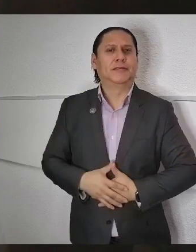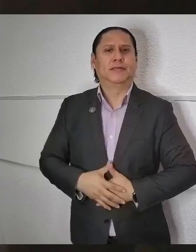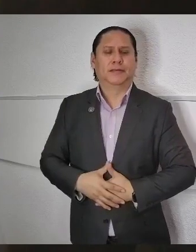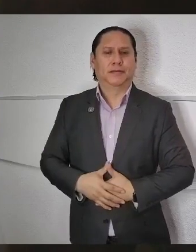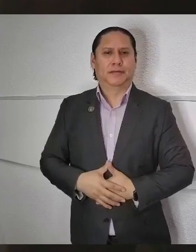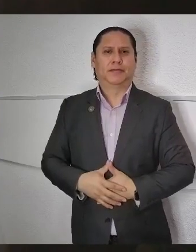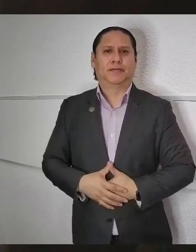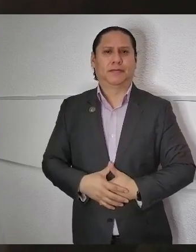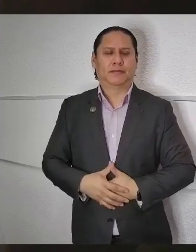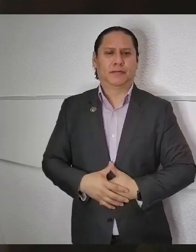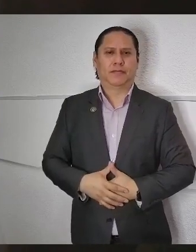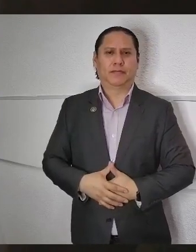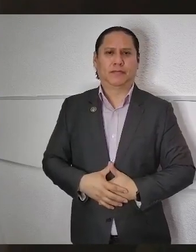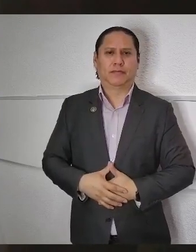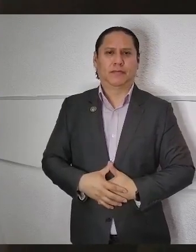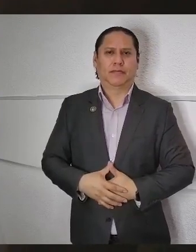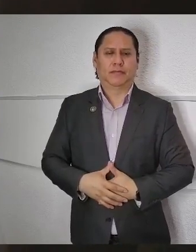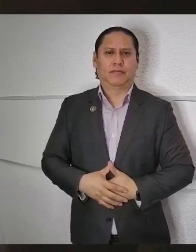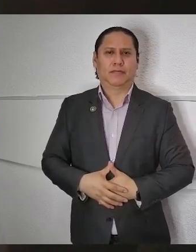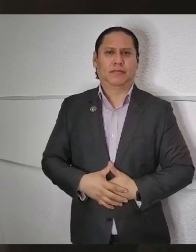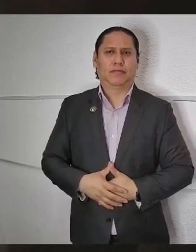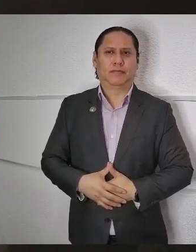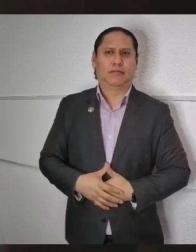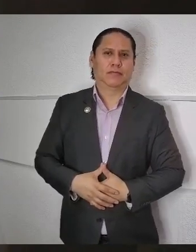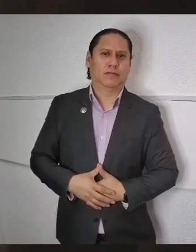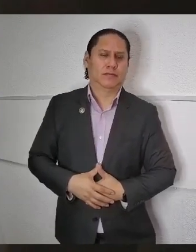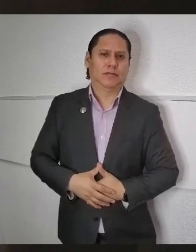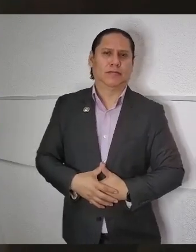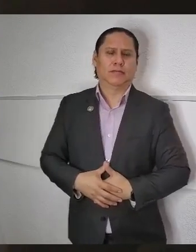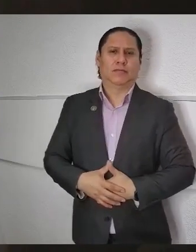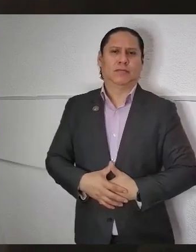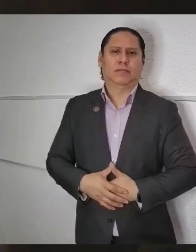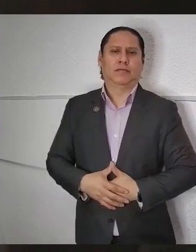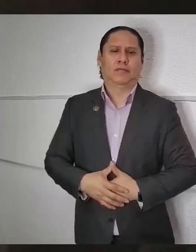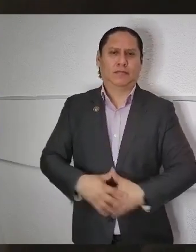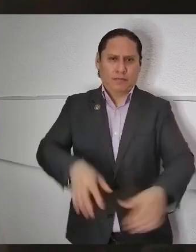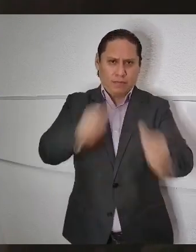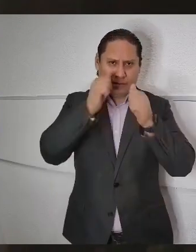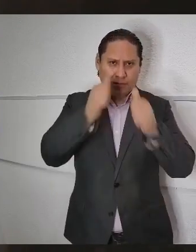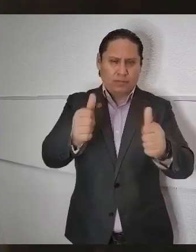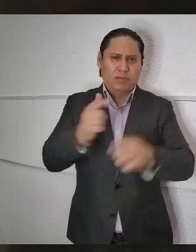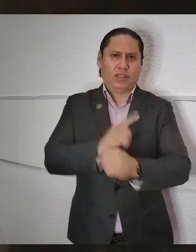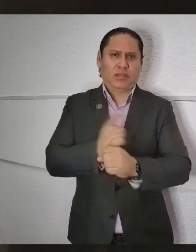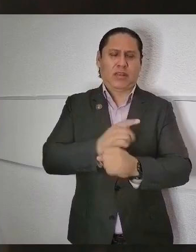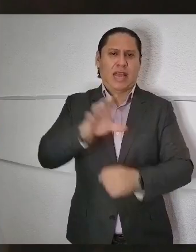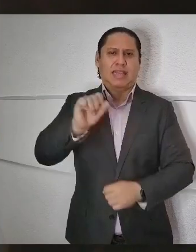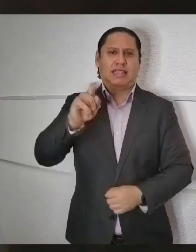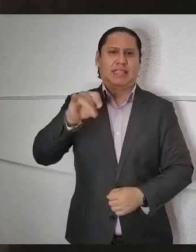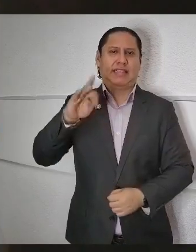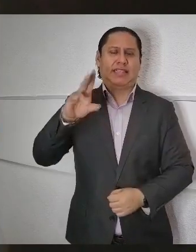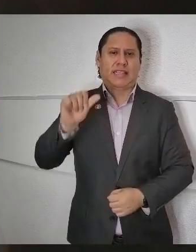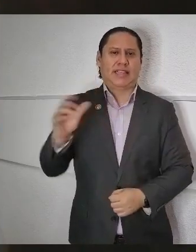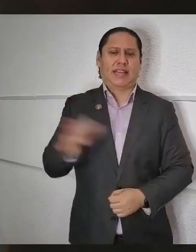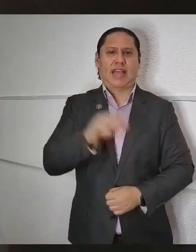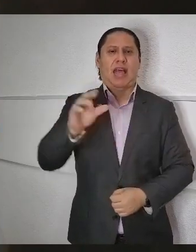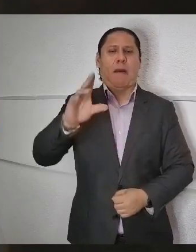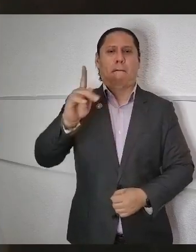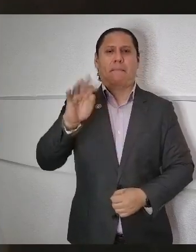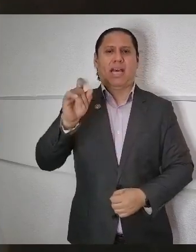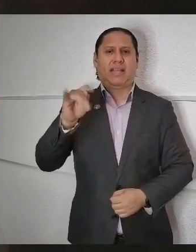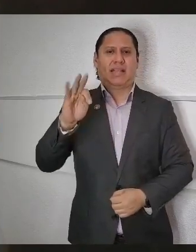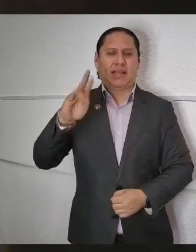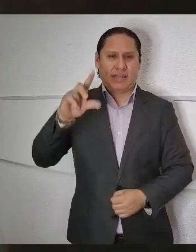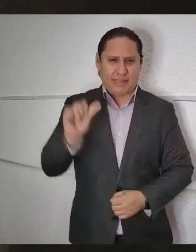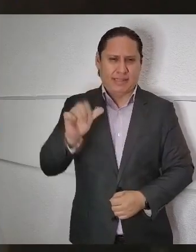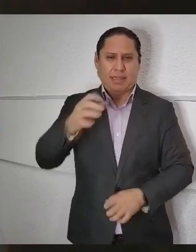las seguridades de mis más atentas y distinguidas consideraciones. Atentamente, licenciada Sandra Patricia Mochán